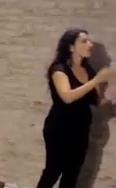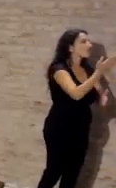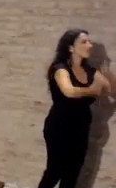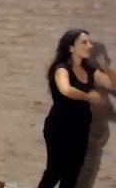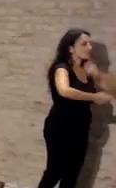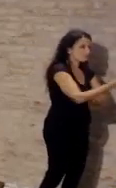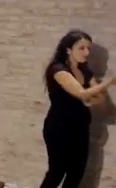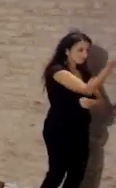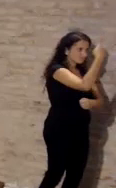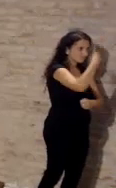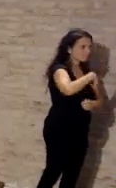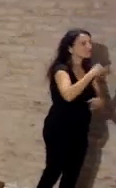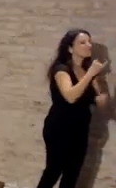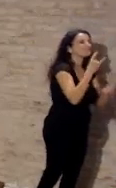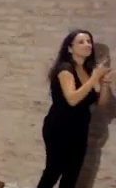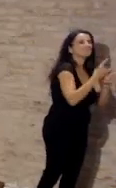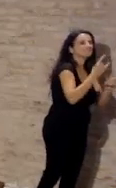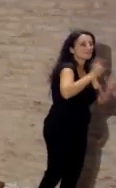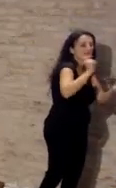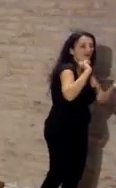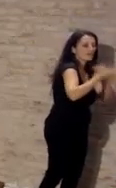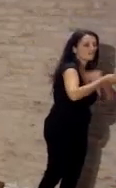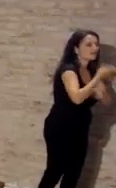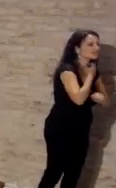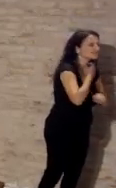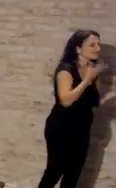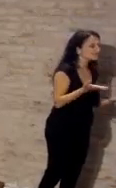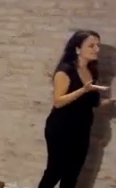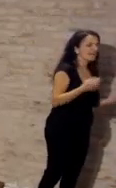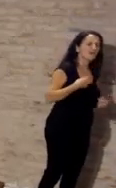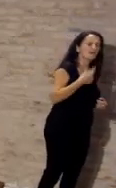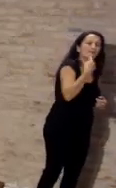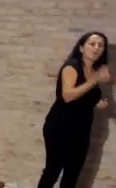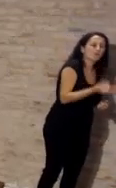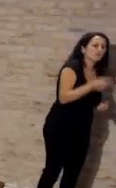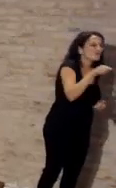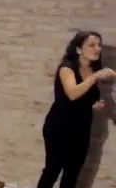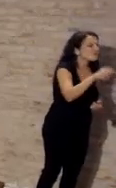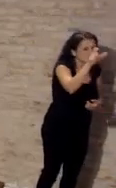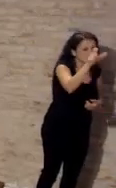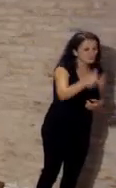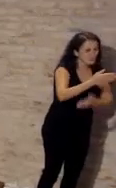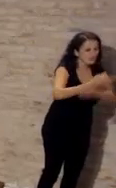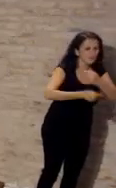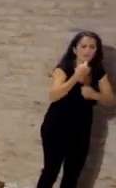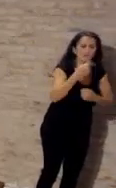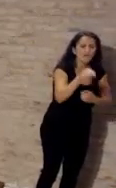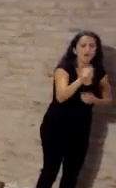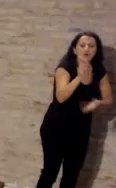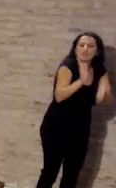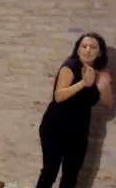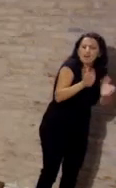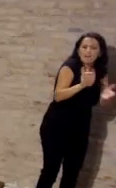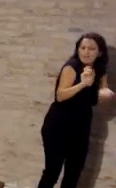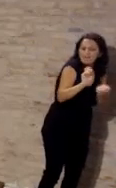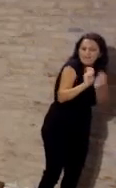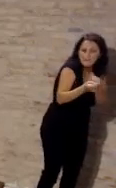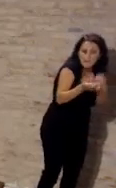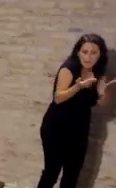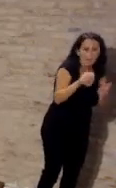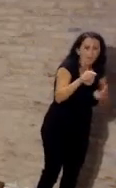les ha pasado nunca que les pregunten Ay no hay nada que se pueda hacer algún tratamiento alguna cosa no averiguaste